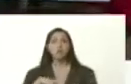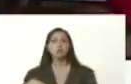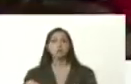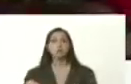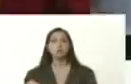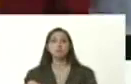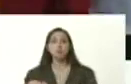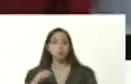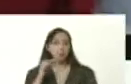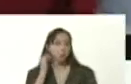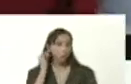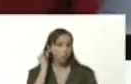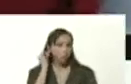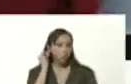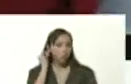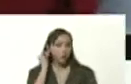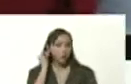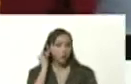mujeres,